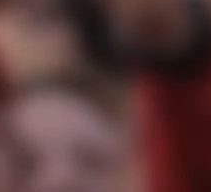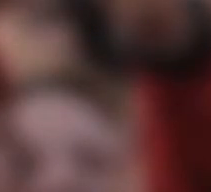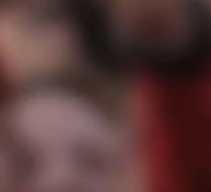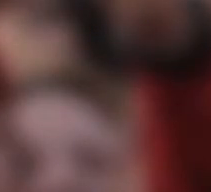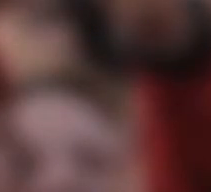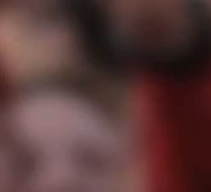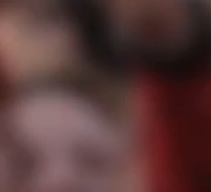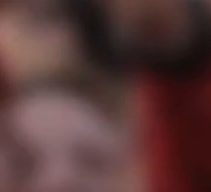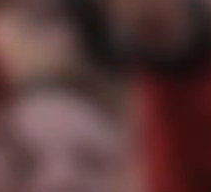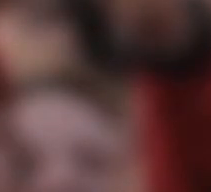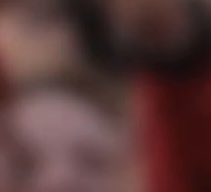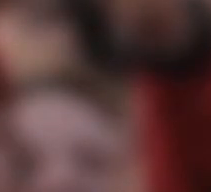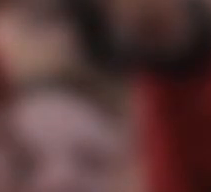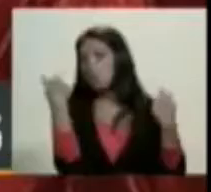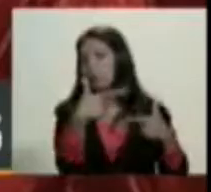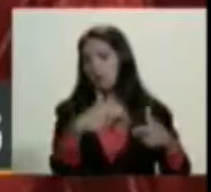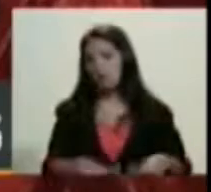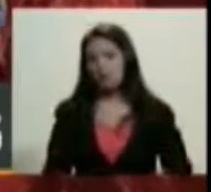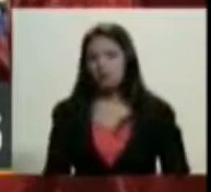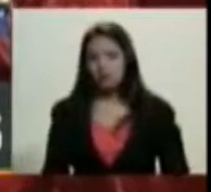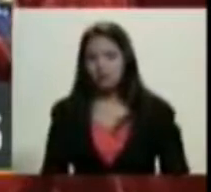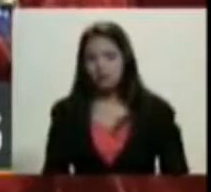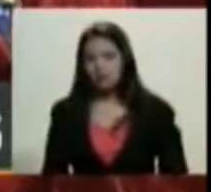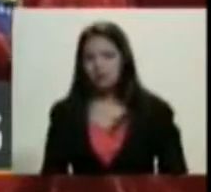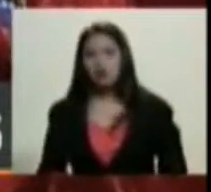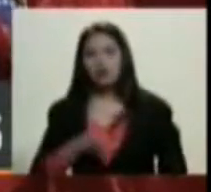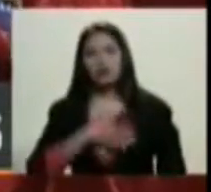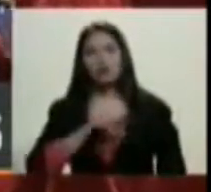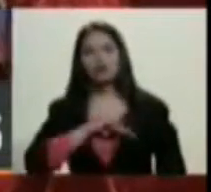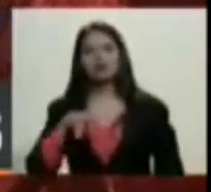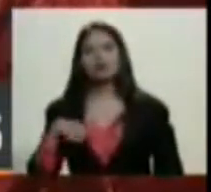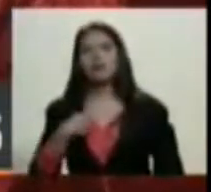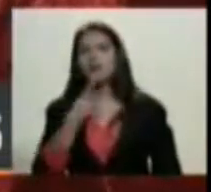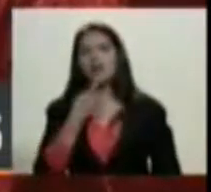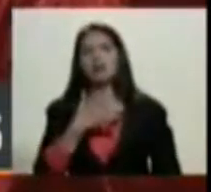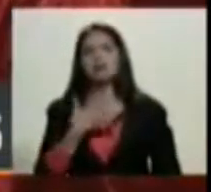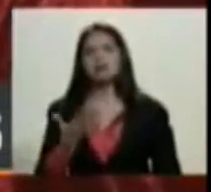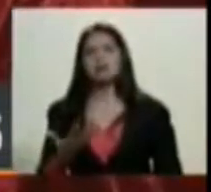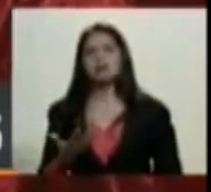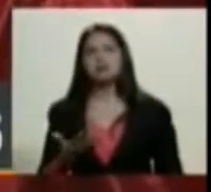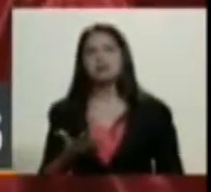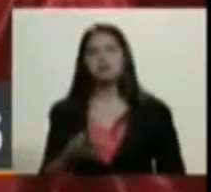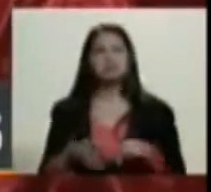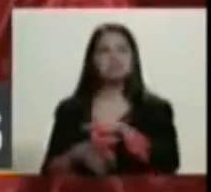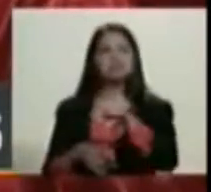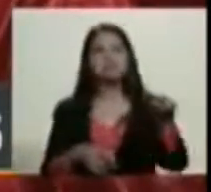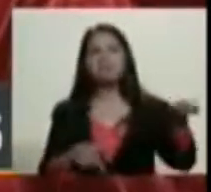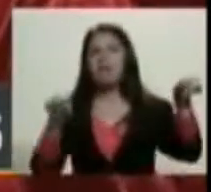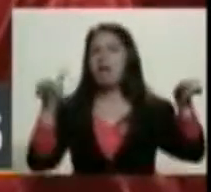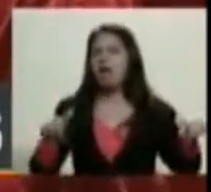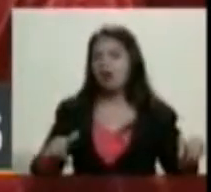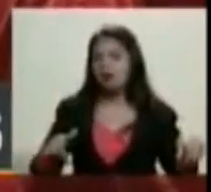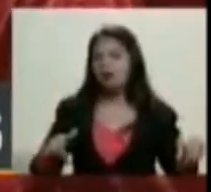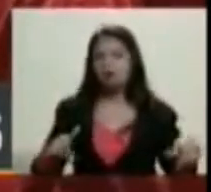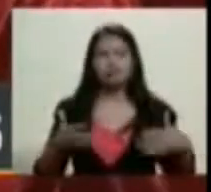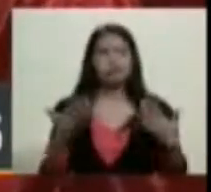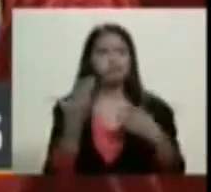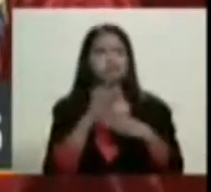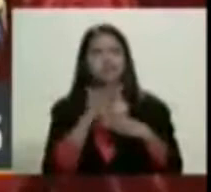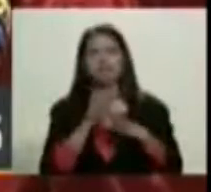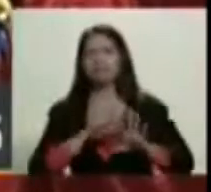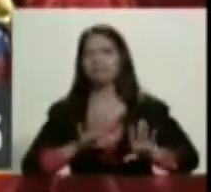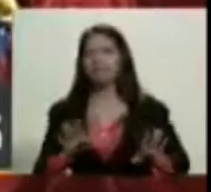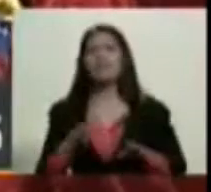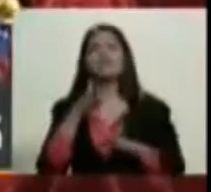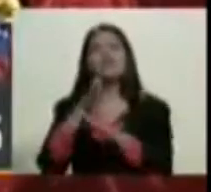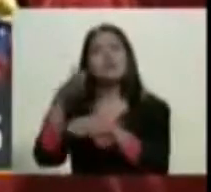solidaridad internacional con la revolución bolivariana. Estamos diciendo que ante eso, aquí no le comemos cuento, que así como fuimos